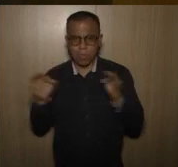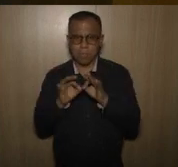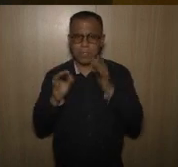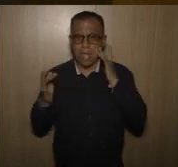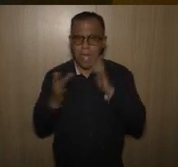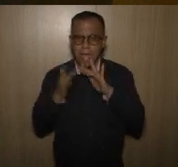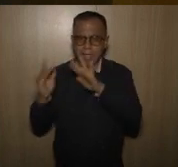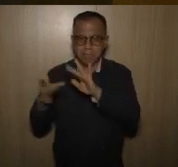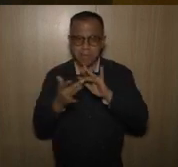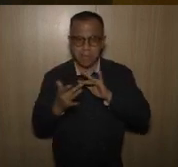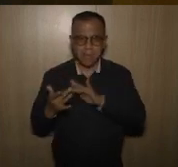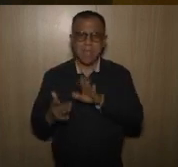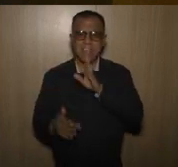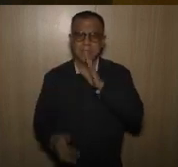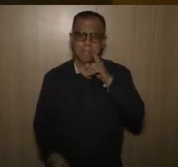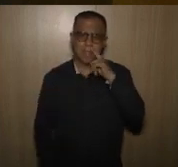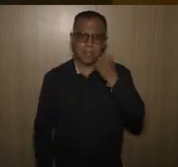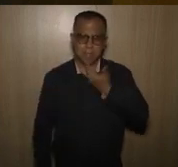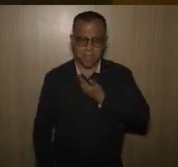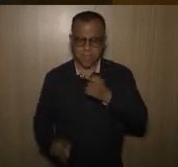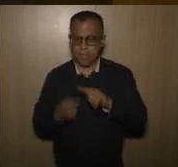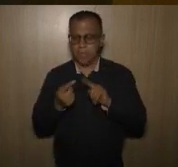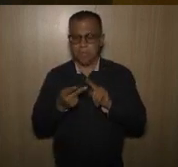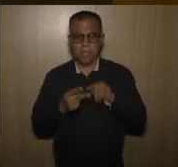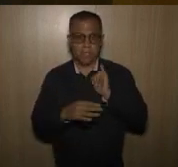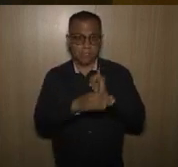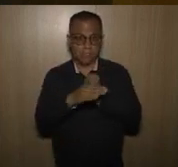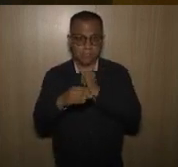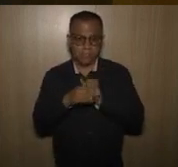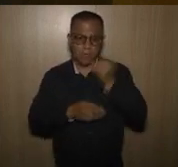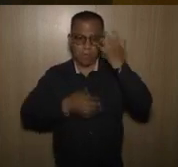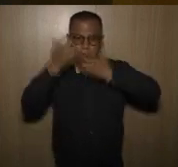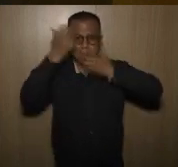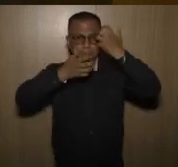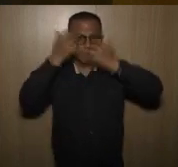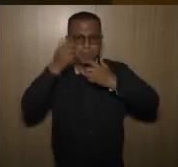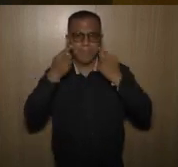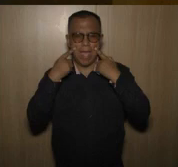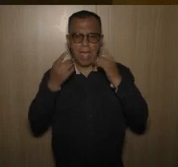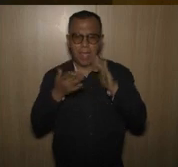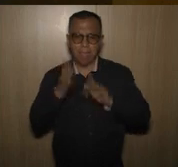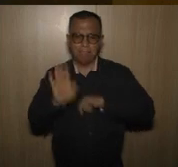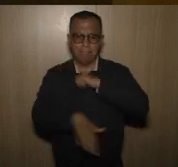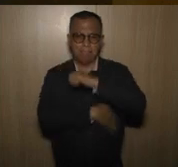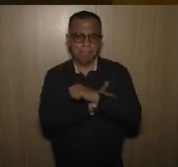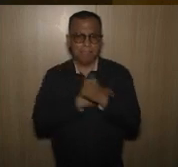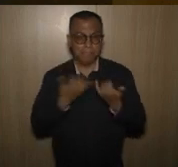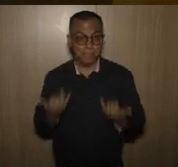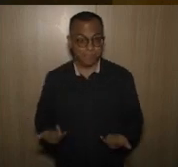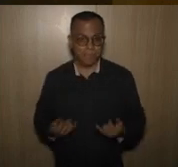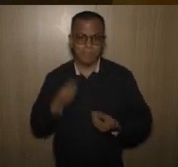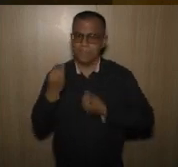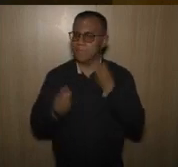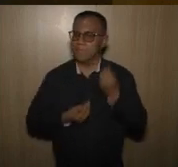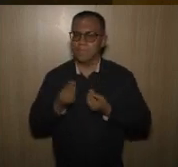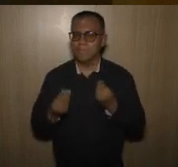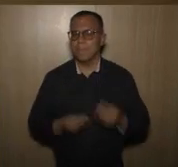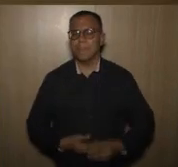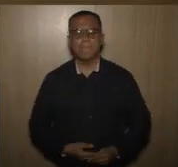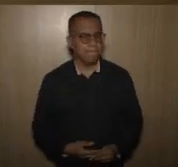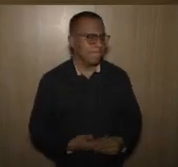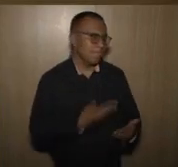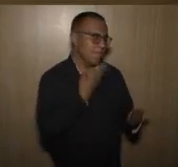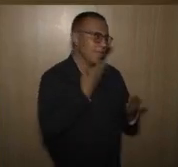todos los actores, le llegue a los padres, le llegue a las instituciones, a los evaluadores. ¿Qué va a hacer el ministerio para esto, doctora Elsie?